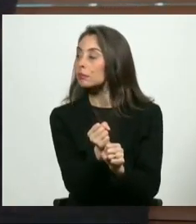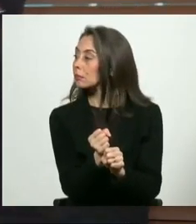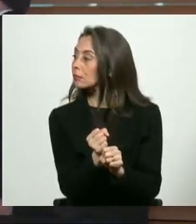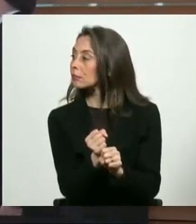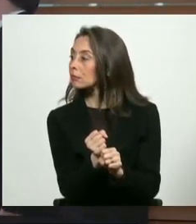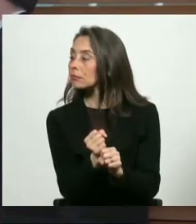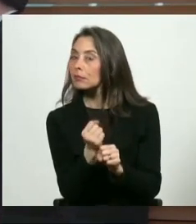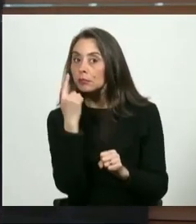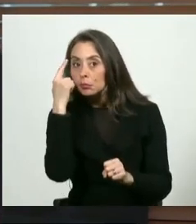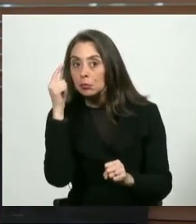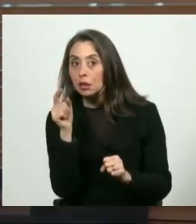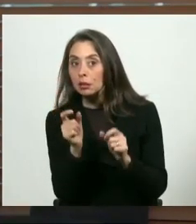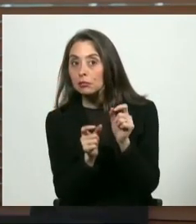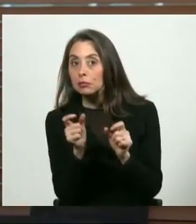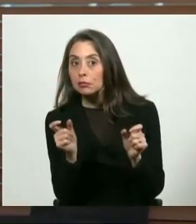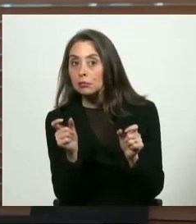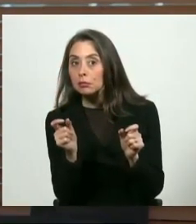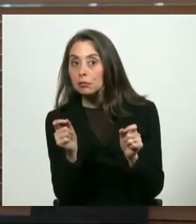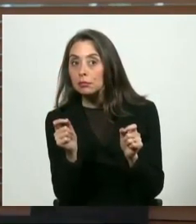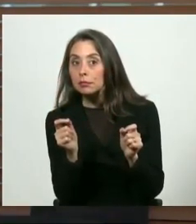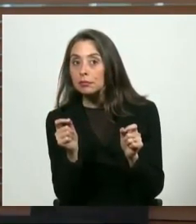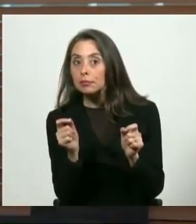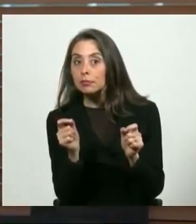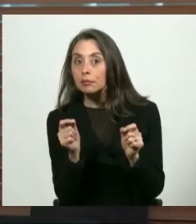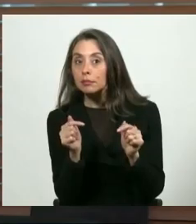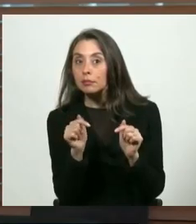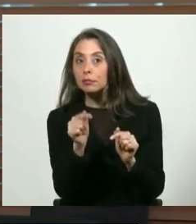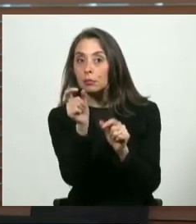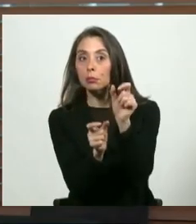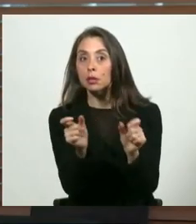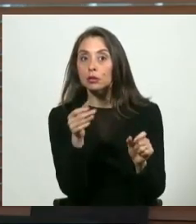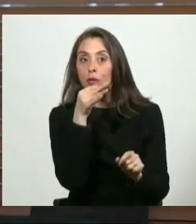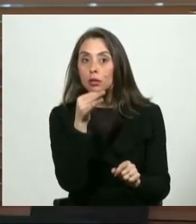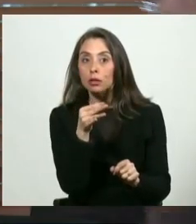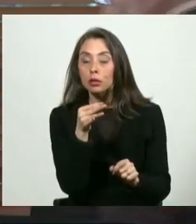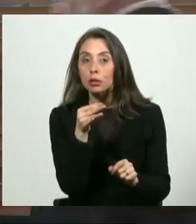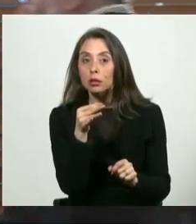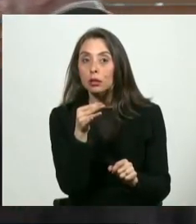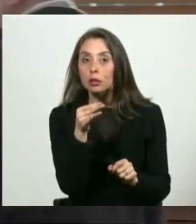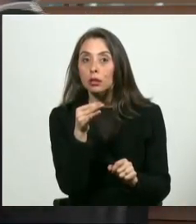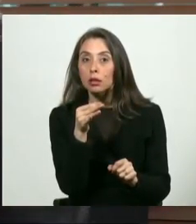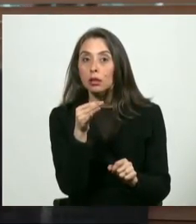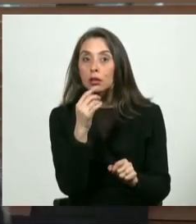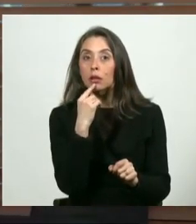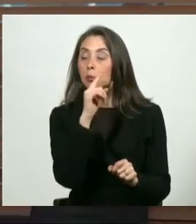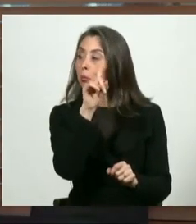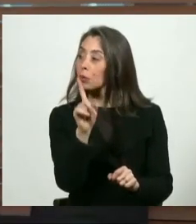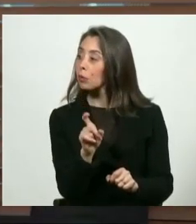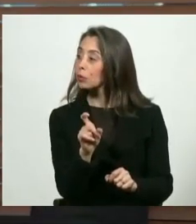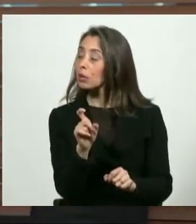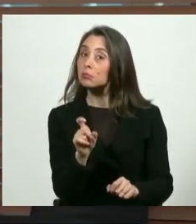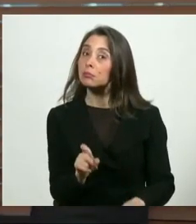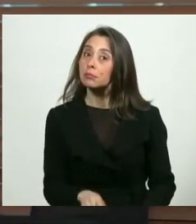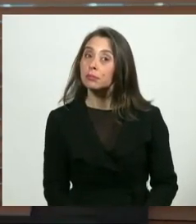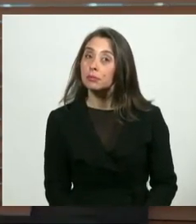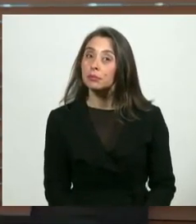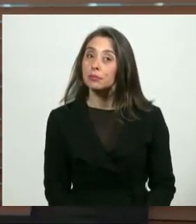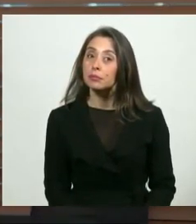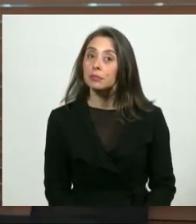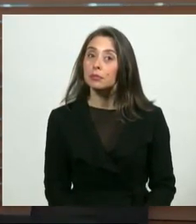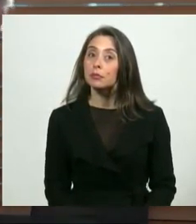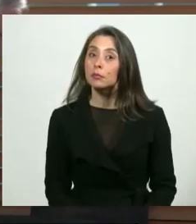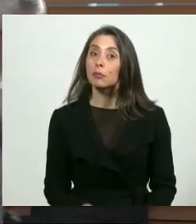también a un empleo digno por parte de estas personas. Fueron también consultados por diversos aspectos, también participó el presidente del Senado,